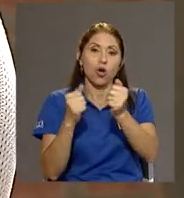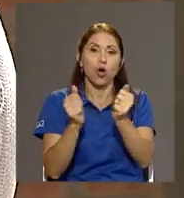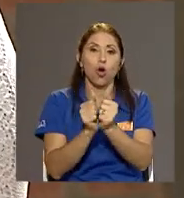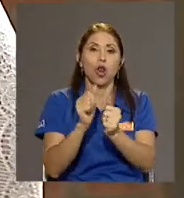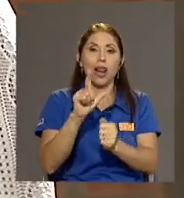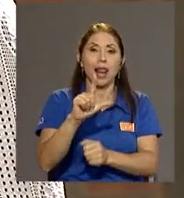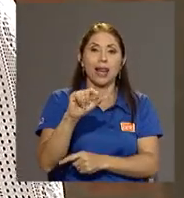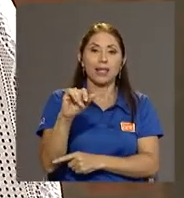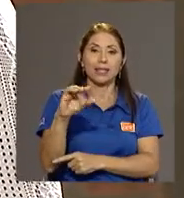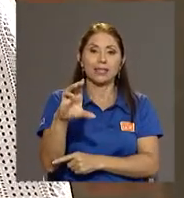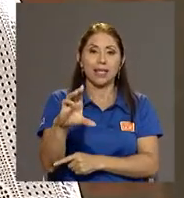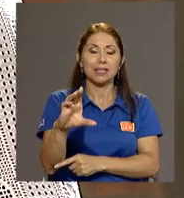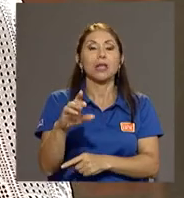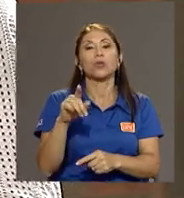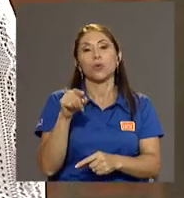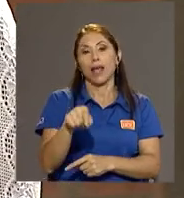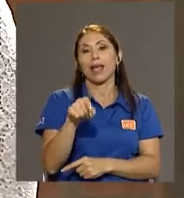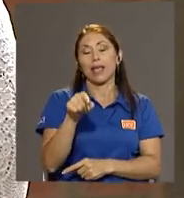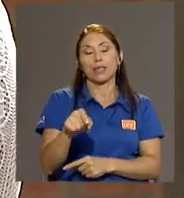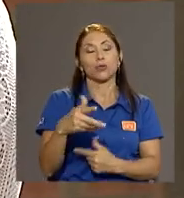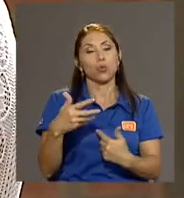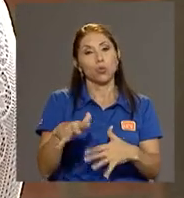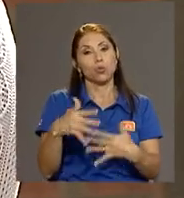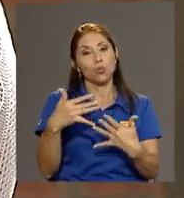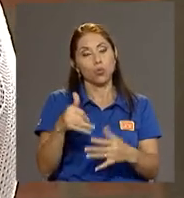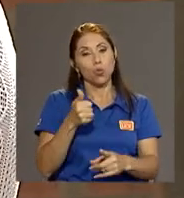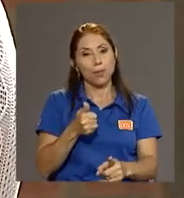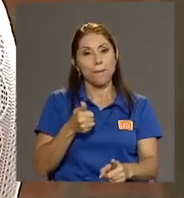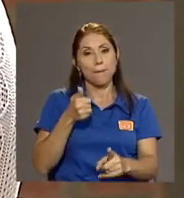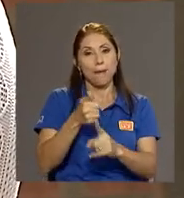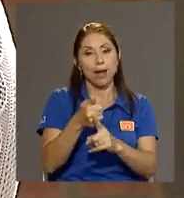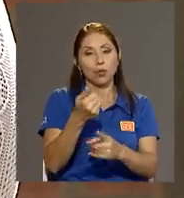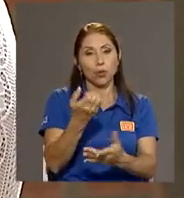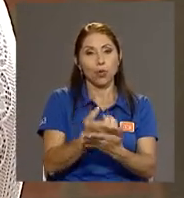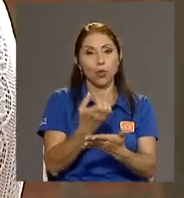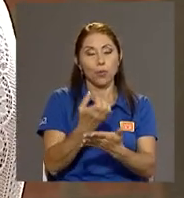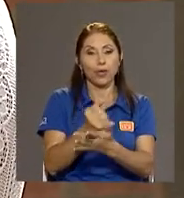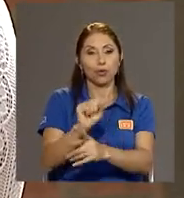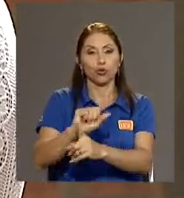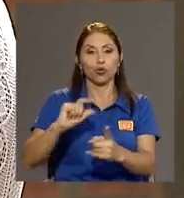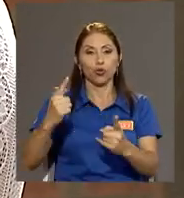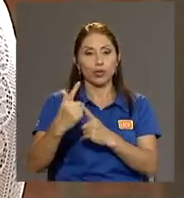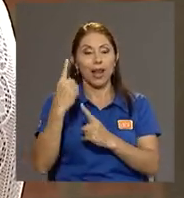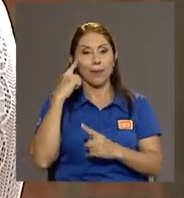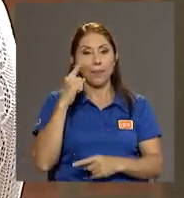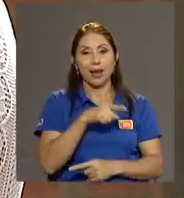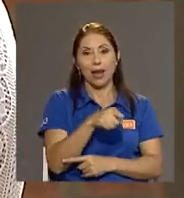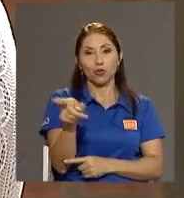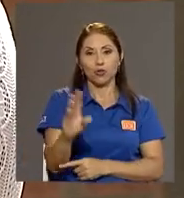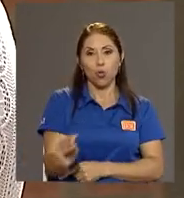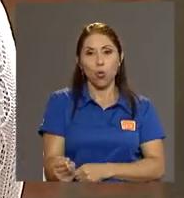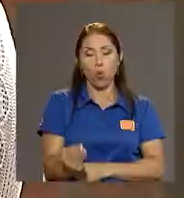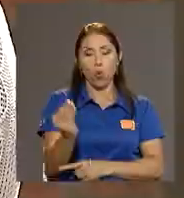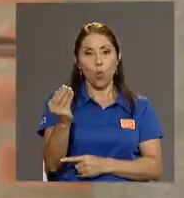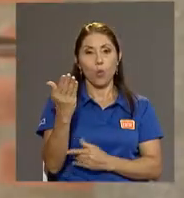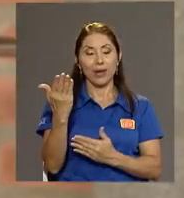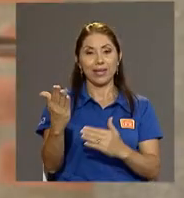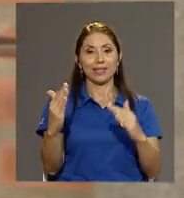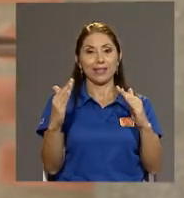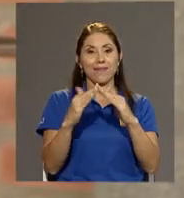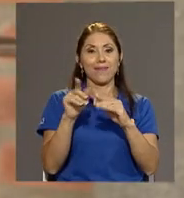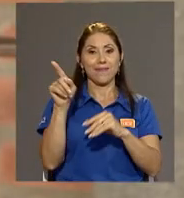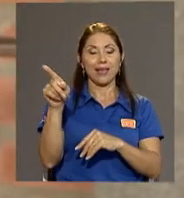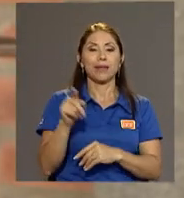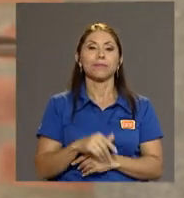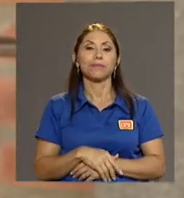ha causado también un gran impacto económico y social para los jóvenes de la zona, ¿verdad? Hay